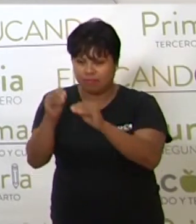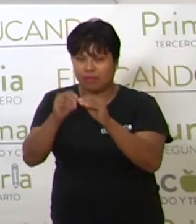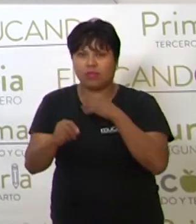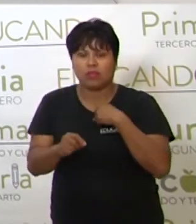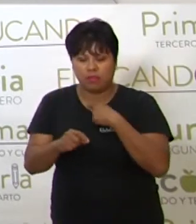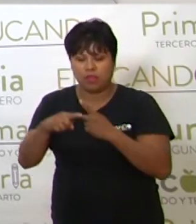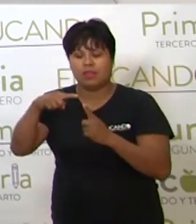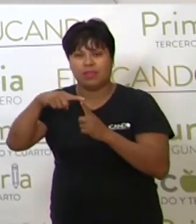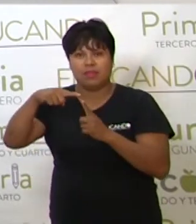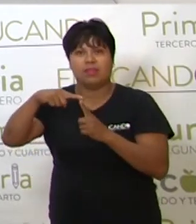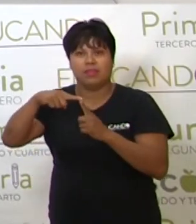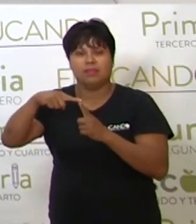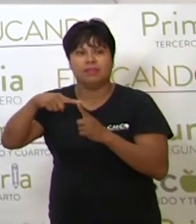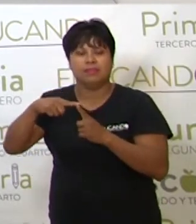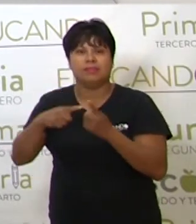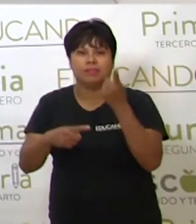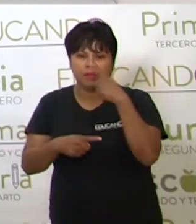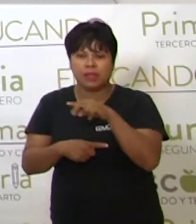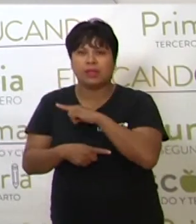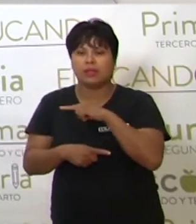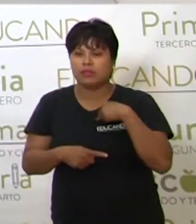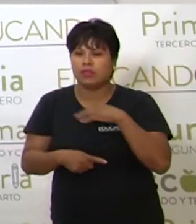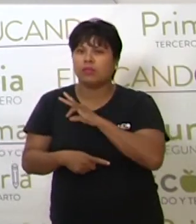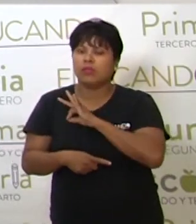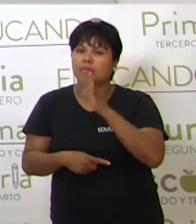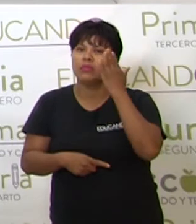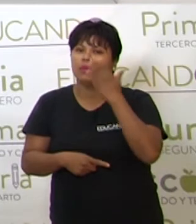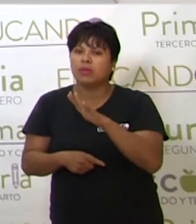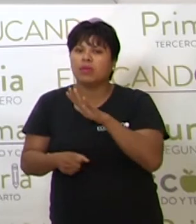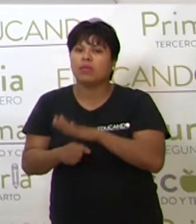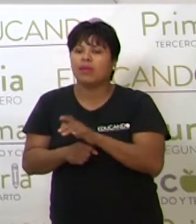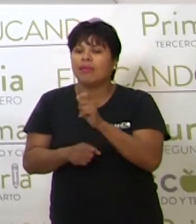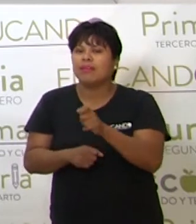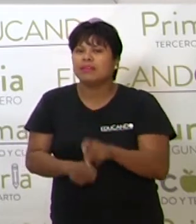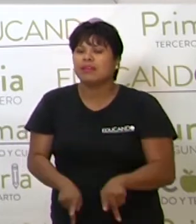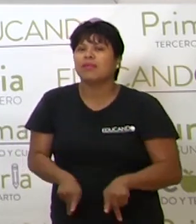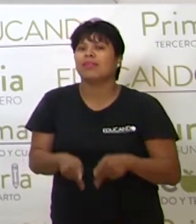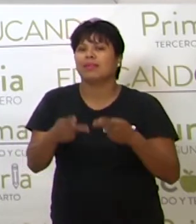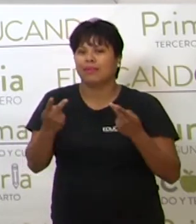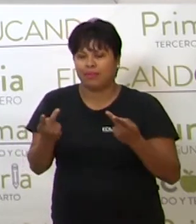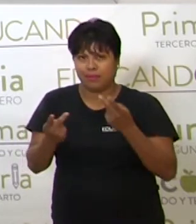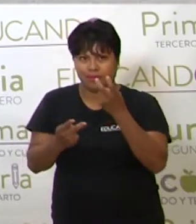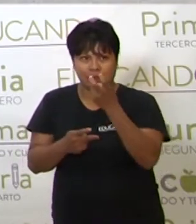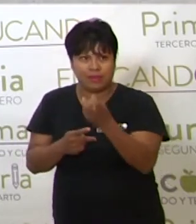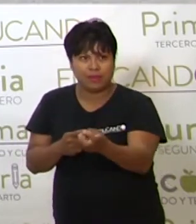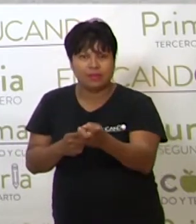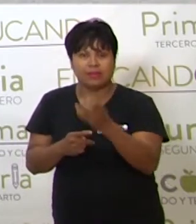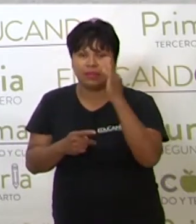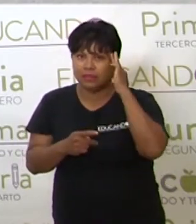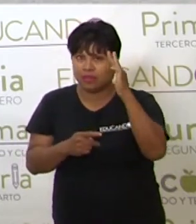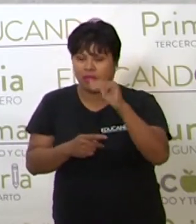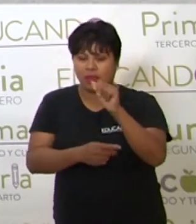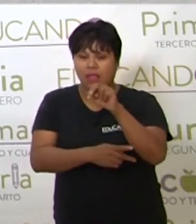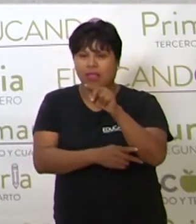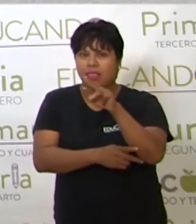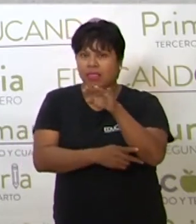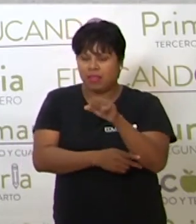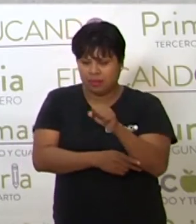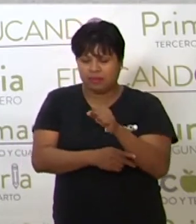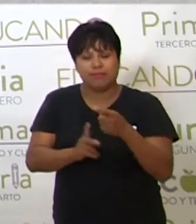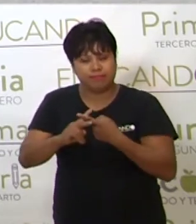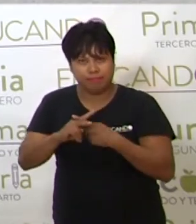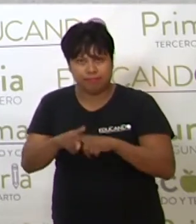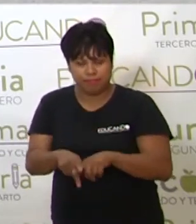a continuación para que podamos saber qué es lo que vendió este el señor andrés vamos a